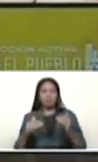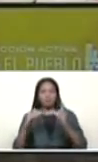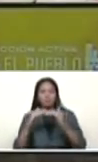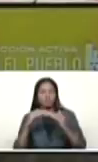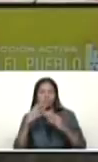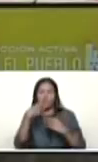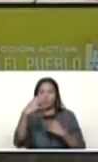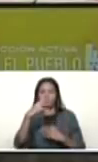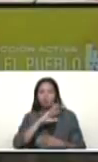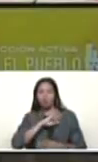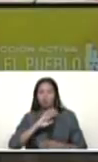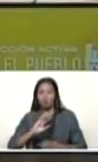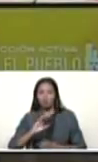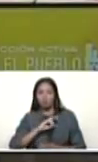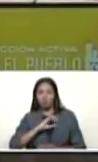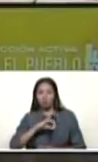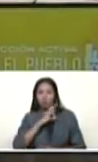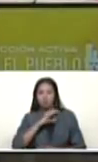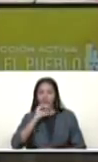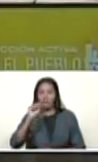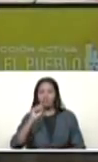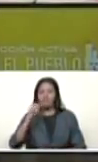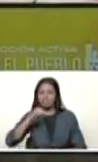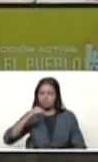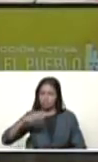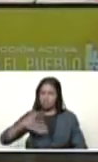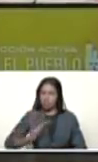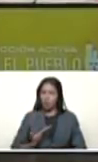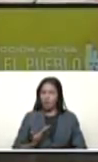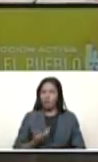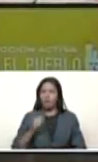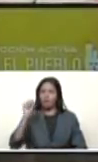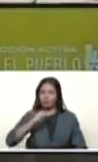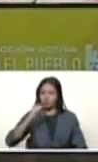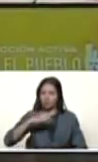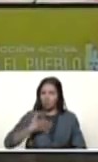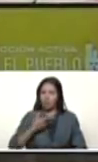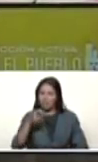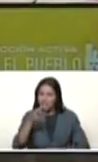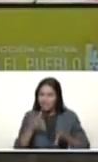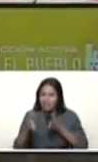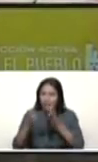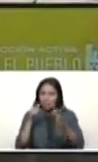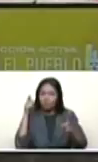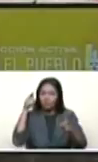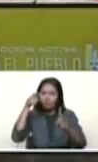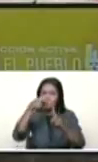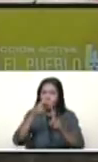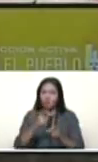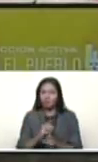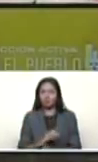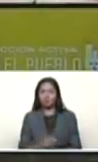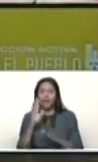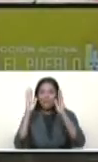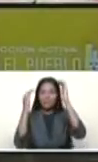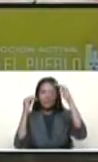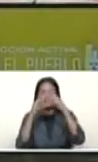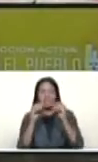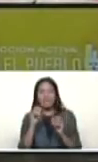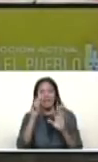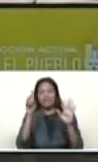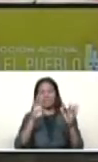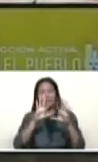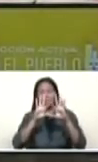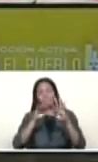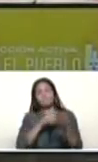Cristo. Y yo digo, sí se puede. Sí se puede. Ese es el camino. Sí se puede. Atender a las 6